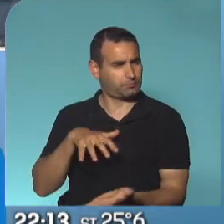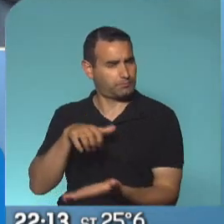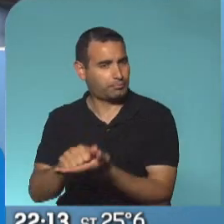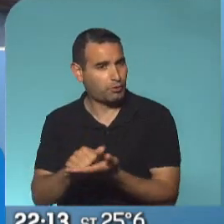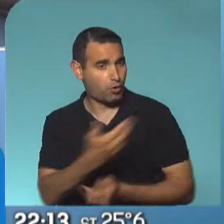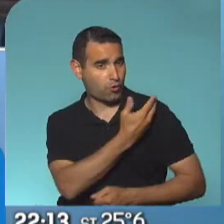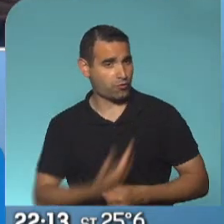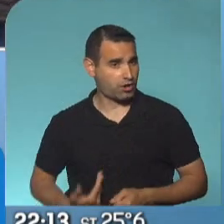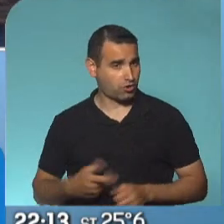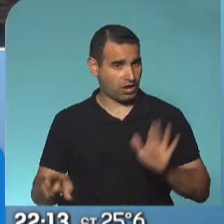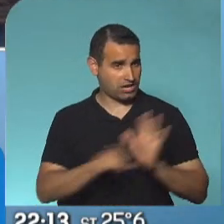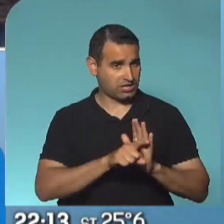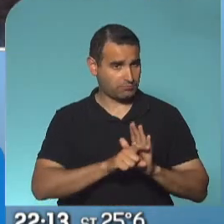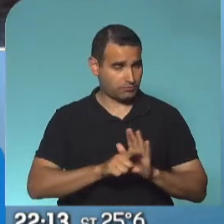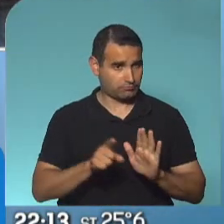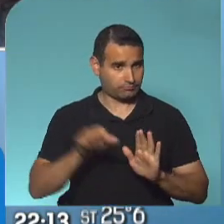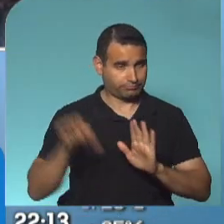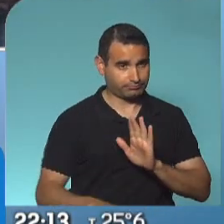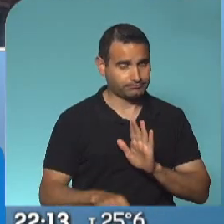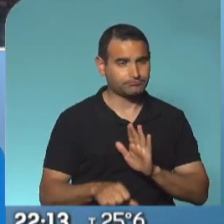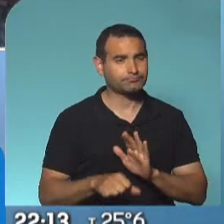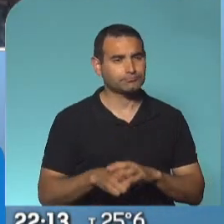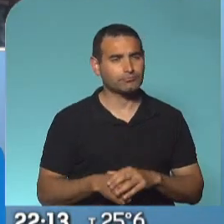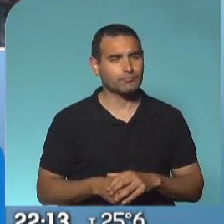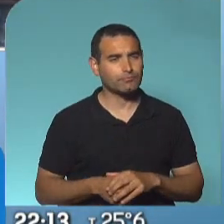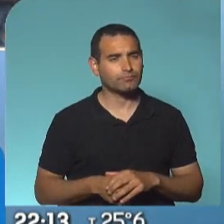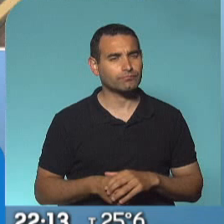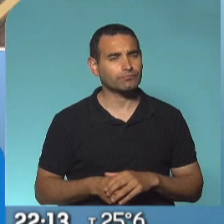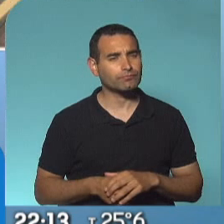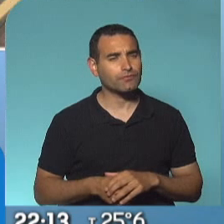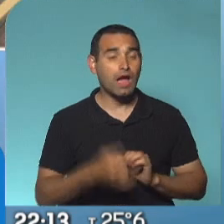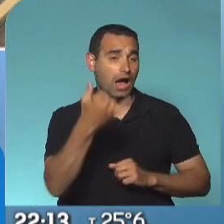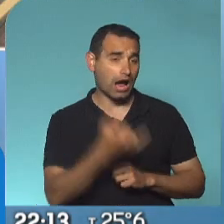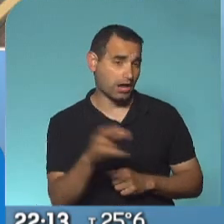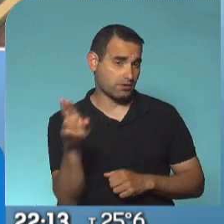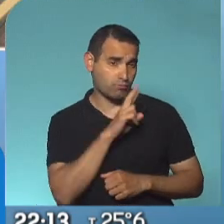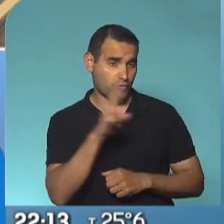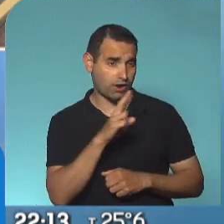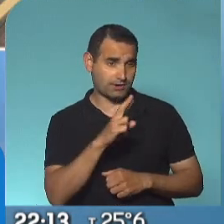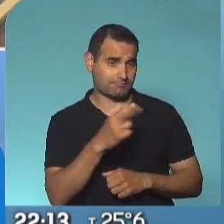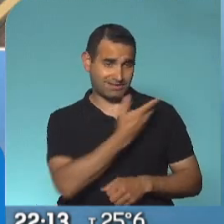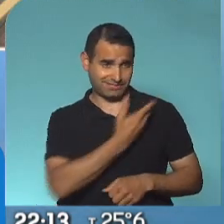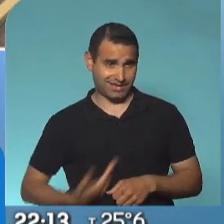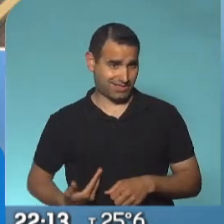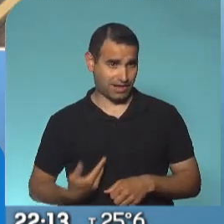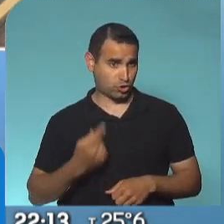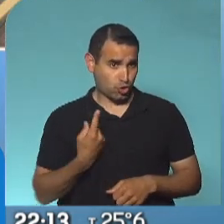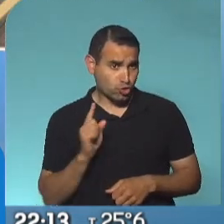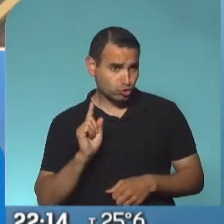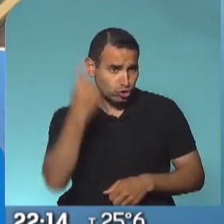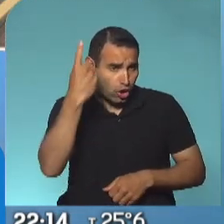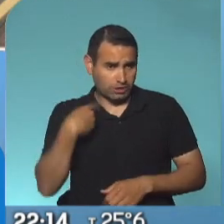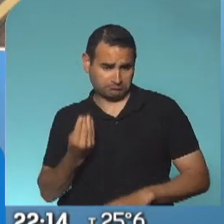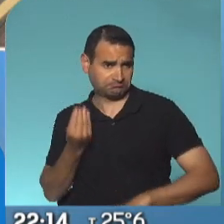gobierno institucional. Efectivamente, hay una presidenta de facto, ¿no?, que se autoproclamó y